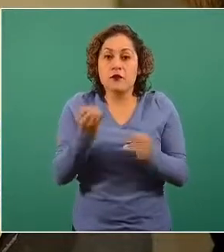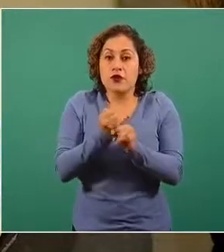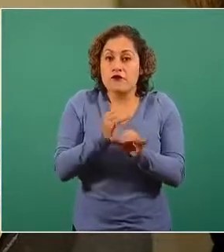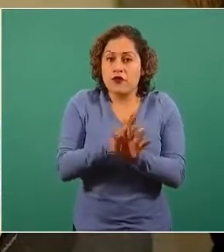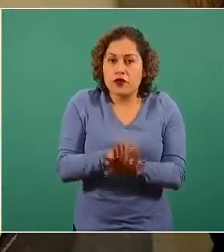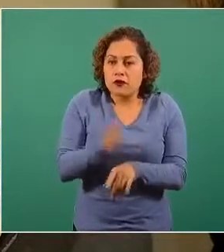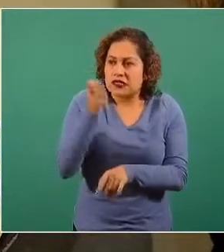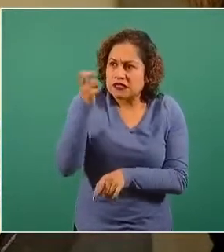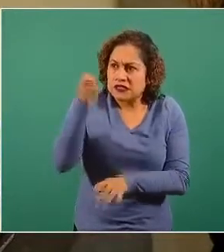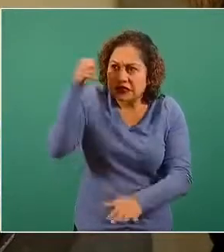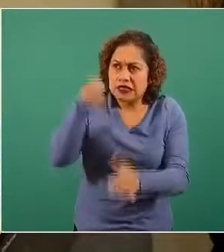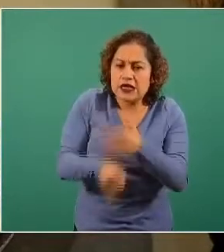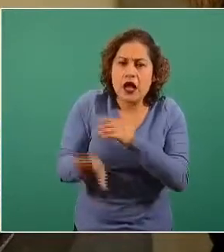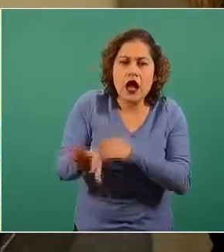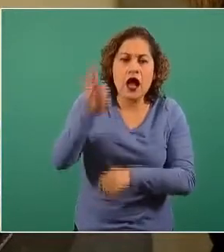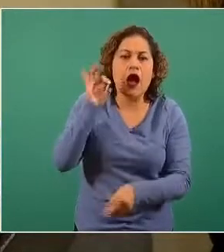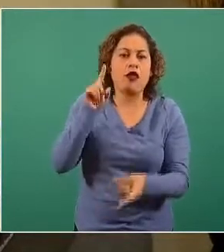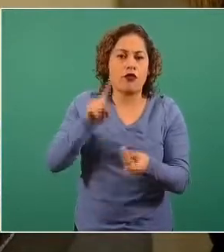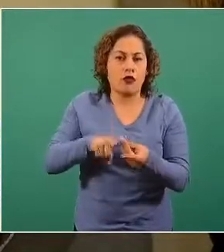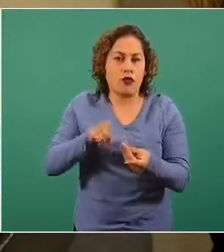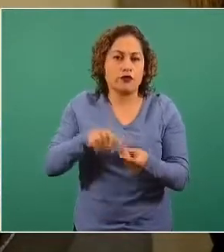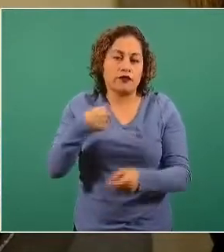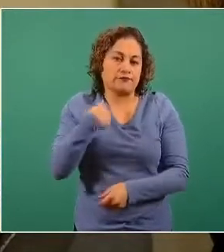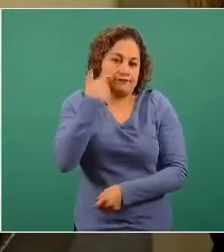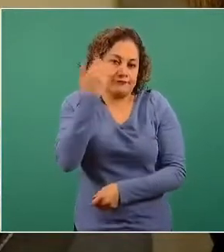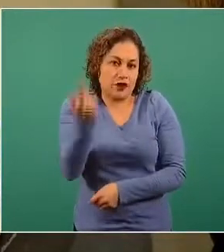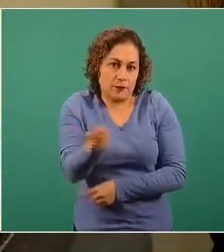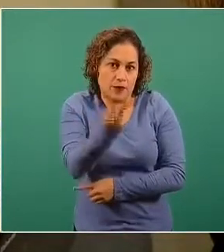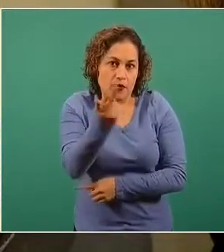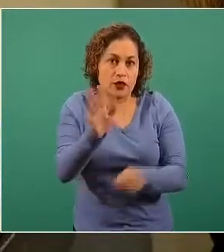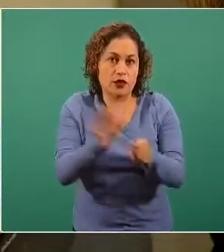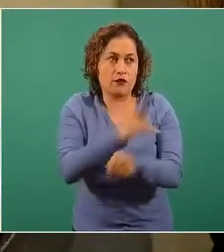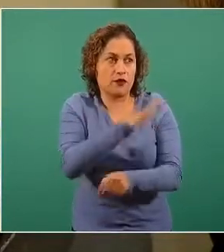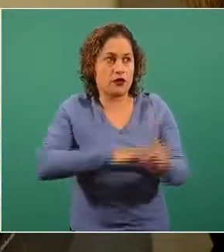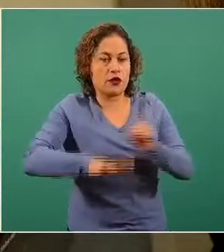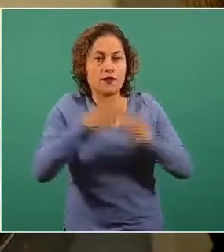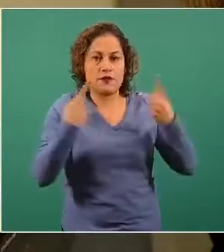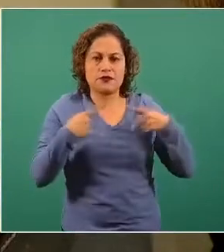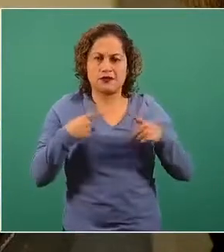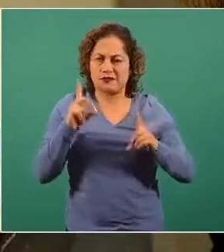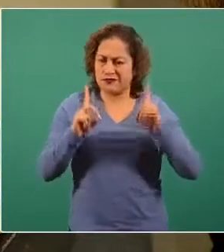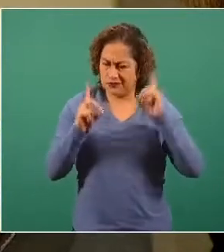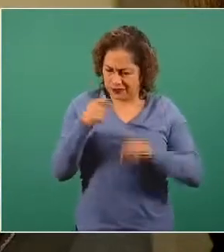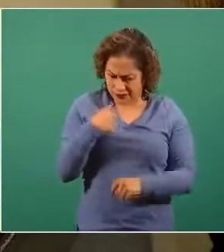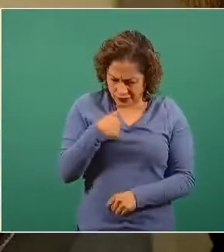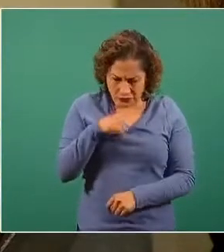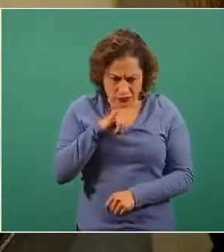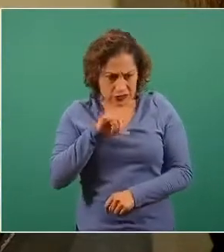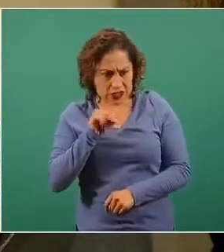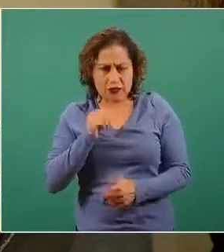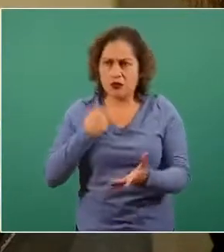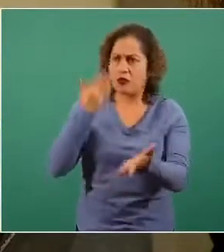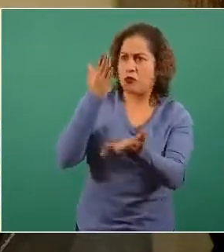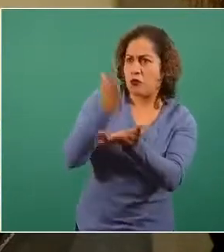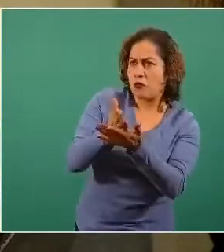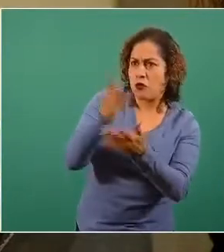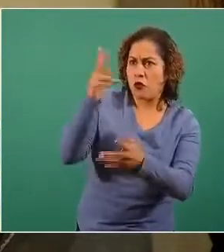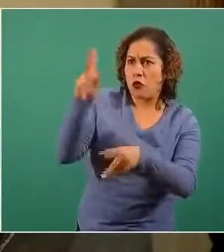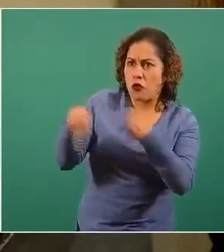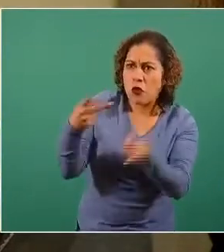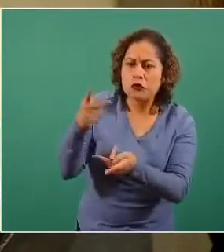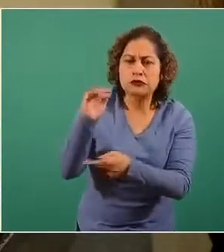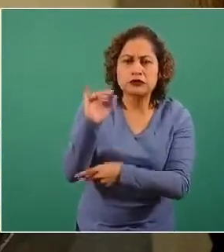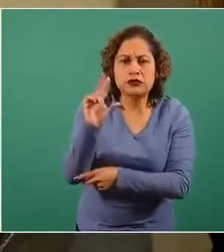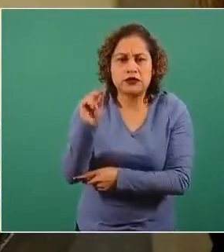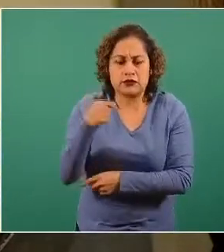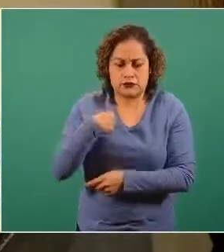que quería preguntarle, porque pues sí mucha gente no sabe exactamente qué tiene que hacer mañana, si le corresponde, si no le corresponde, los que tienen cita, los que no